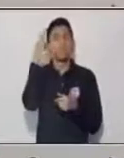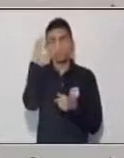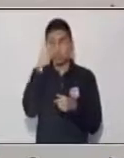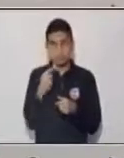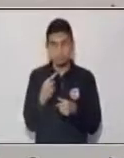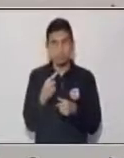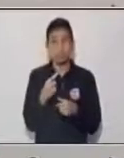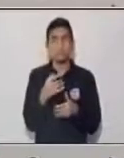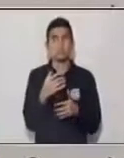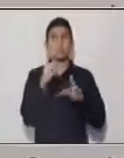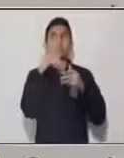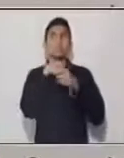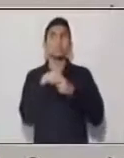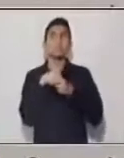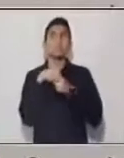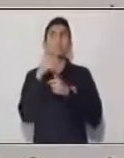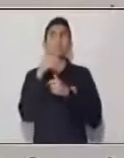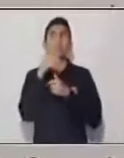cuyo